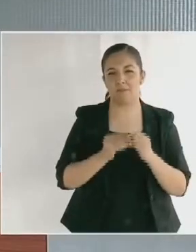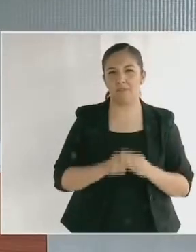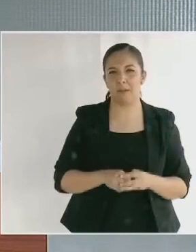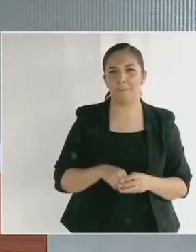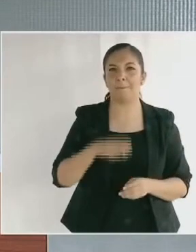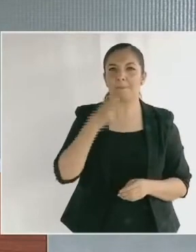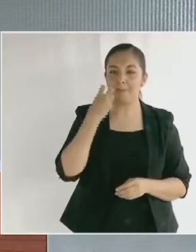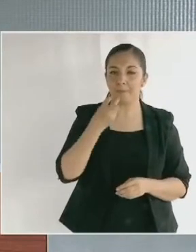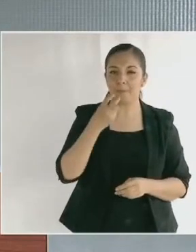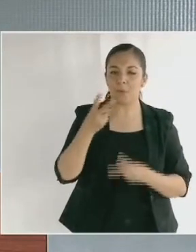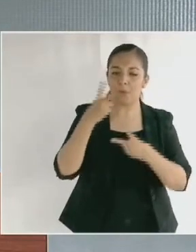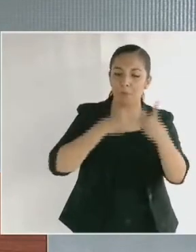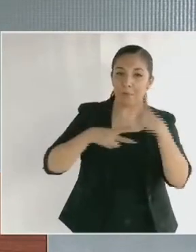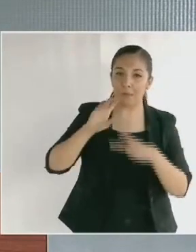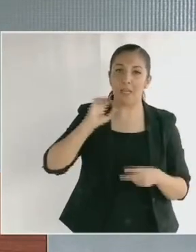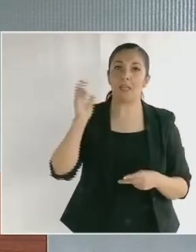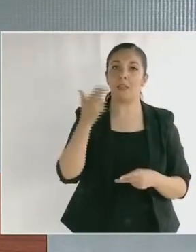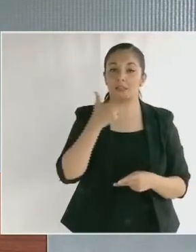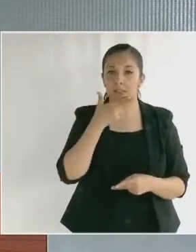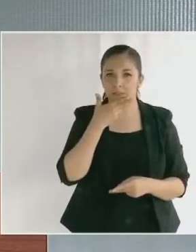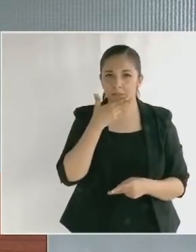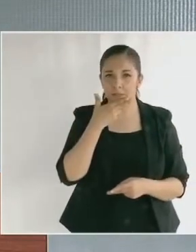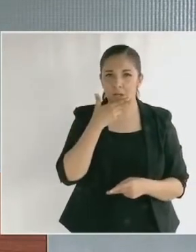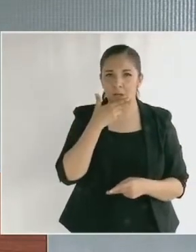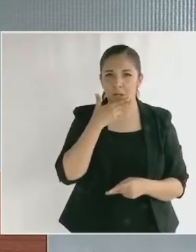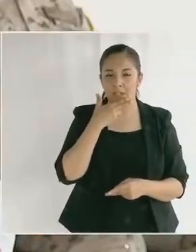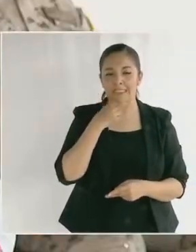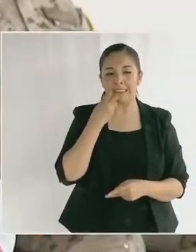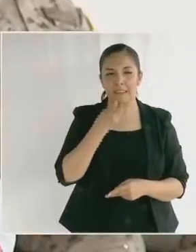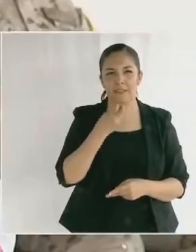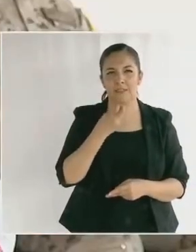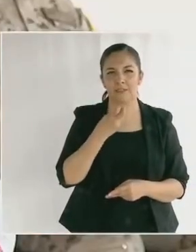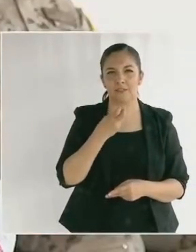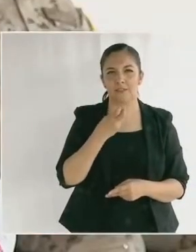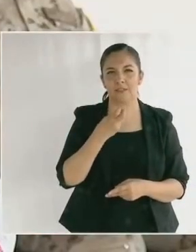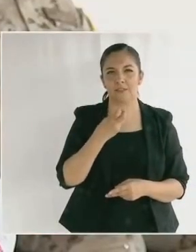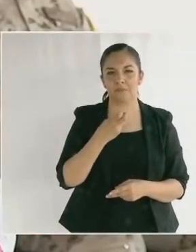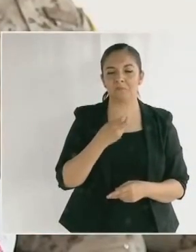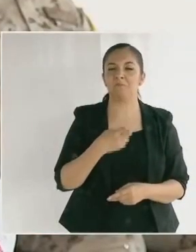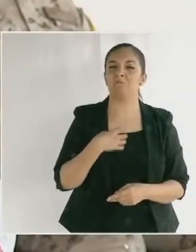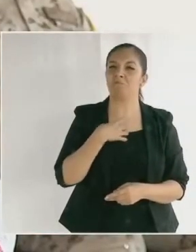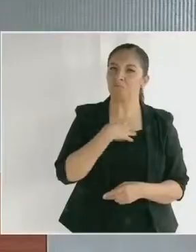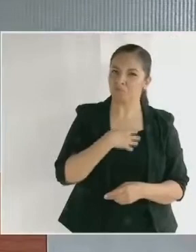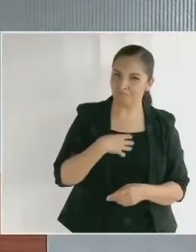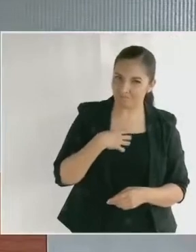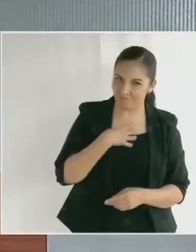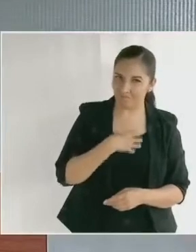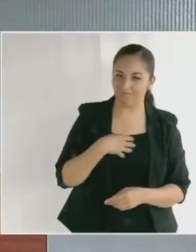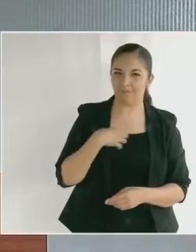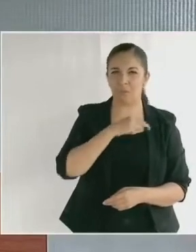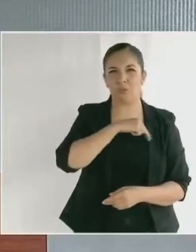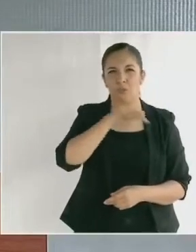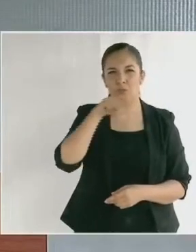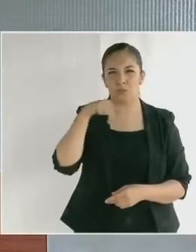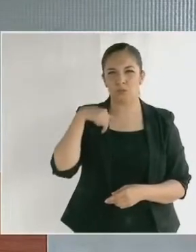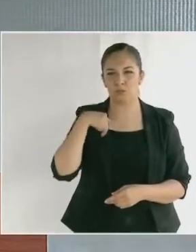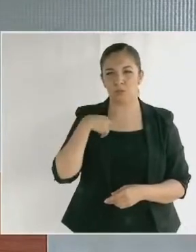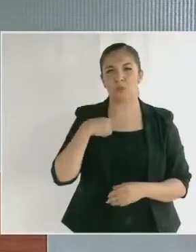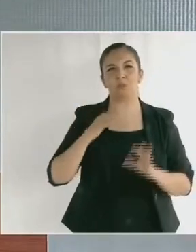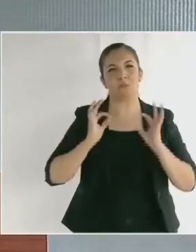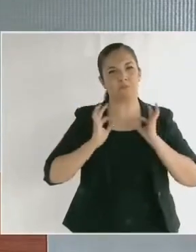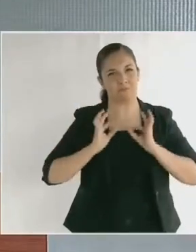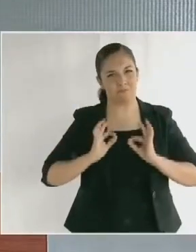Chihuahua realmente es muy satisfactoria para nosotros, porque tiene